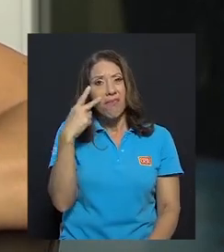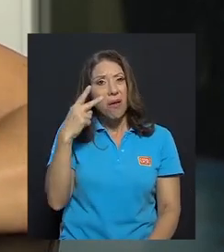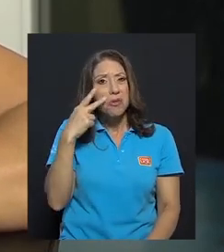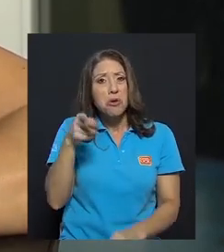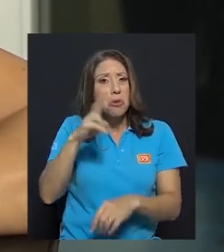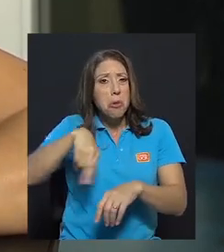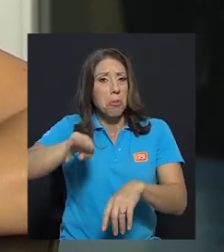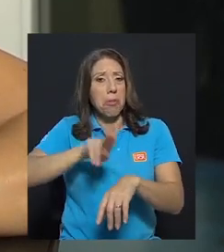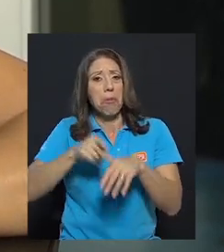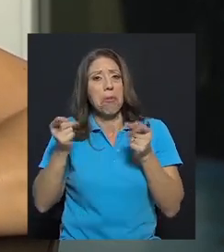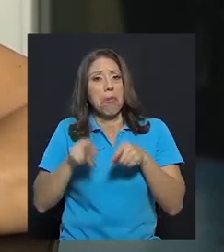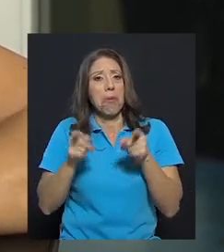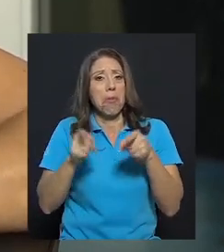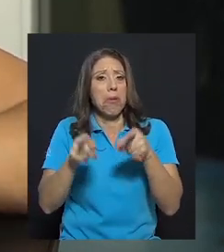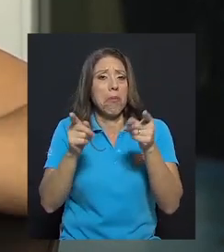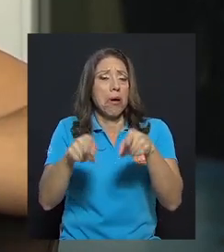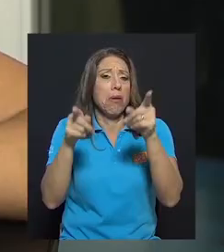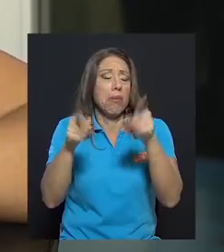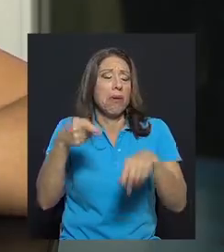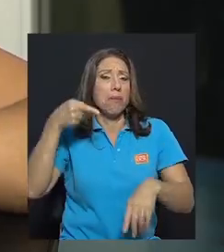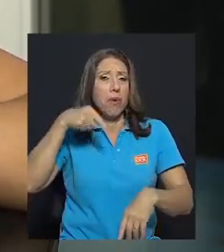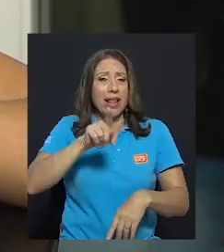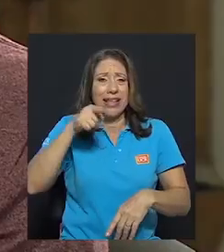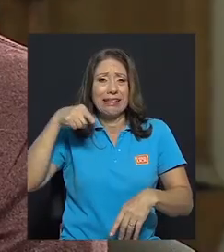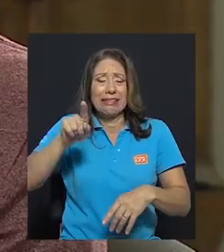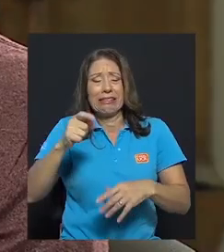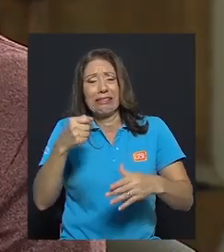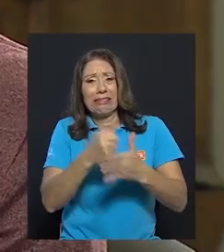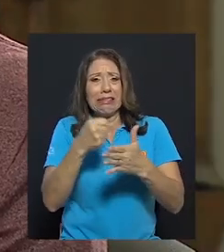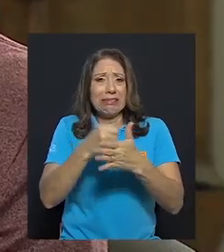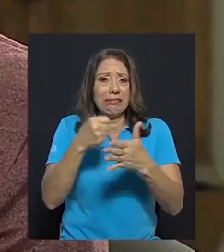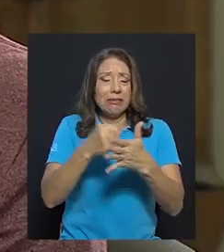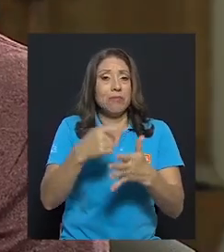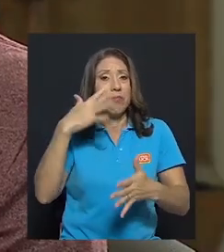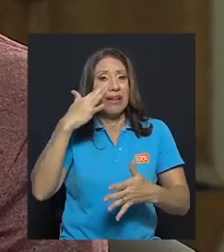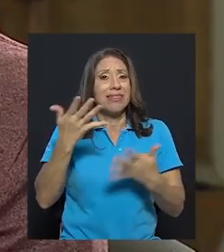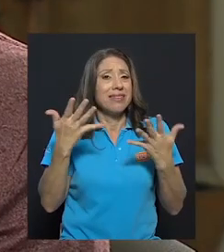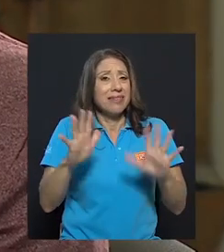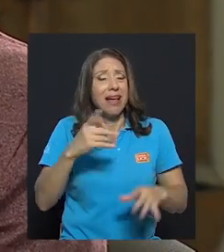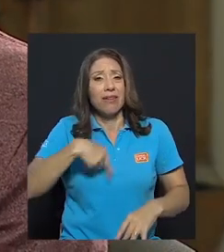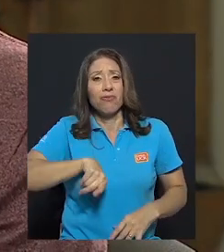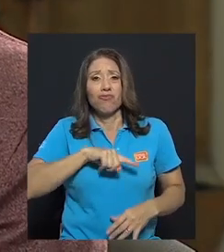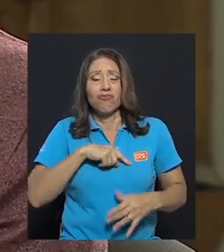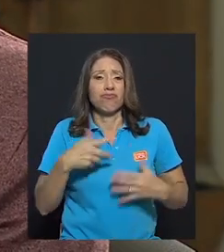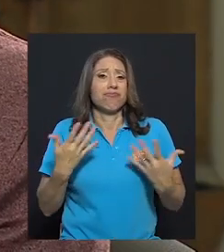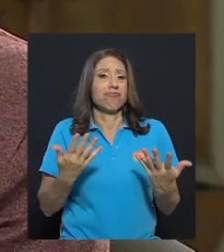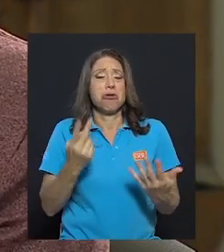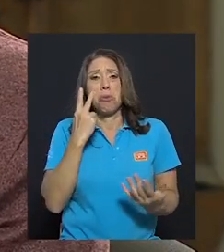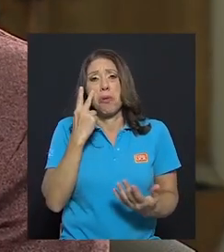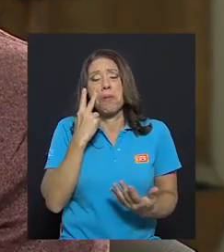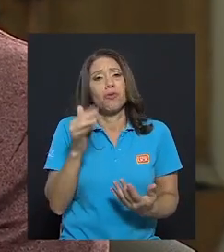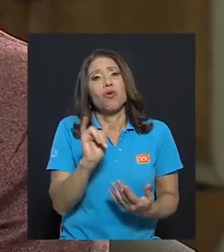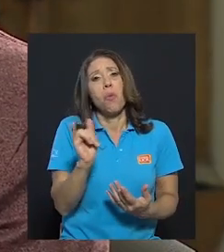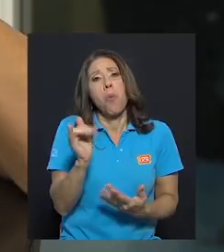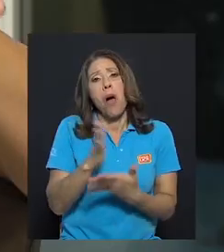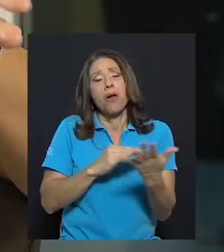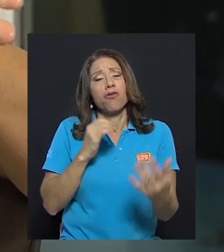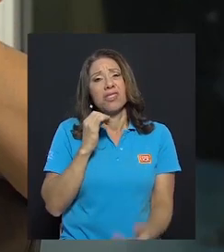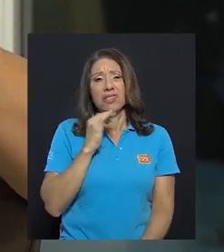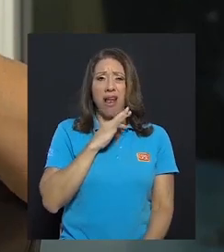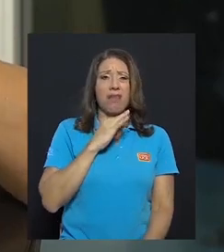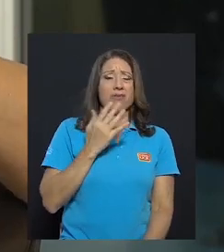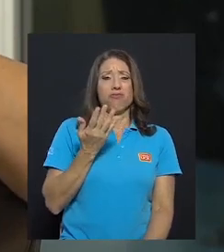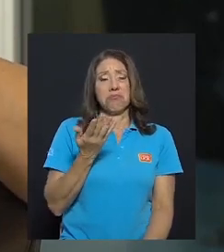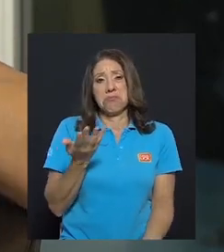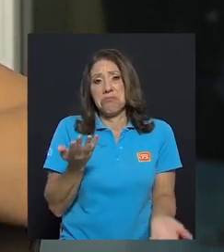lo que veamos sean solo sucesos y cosas violentas y parece ser que ya ni siquiera lo vemos como extraño